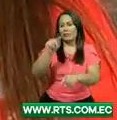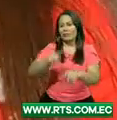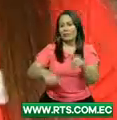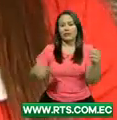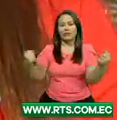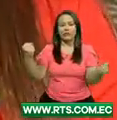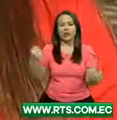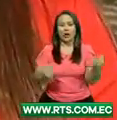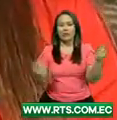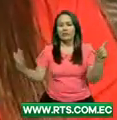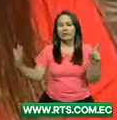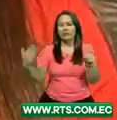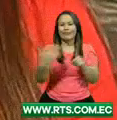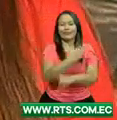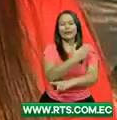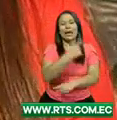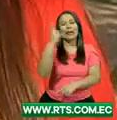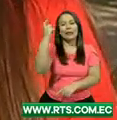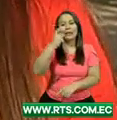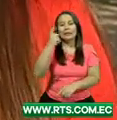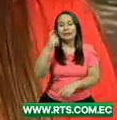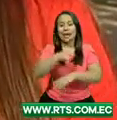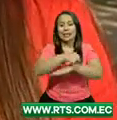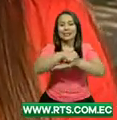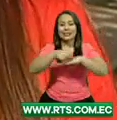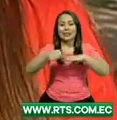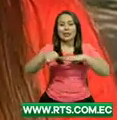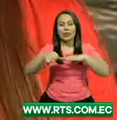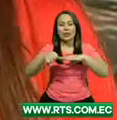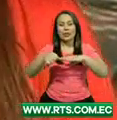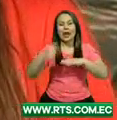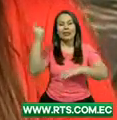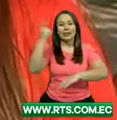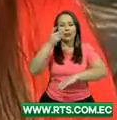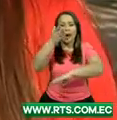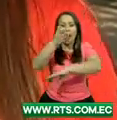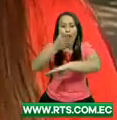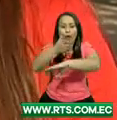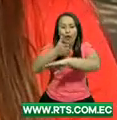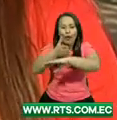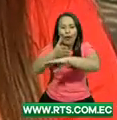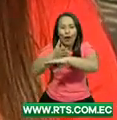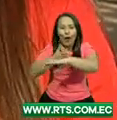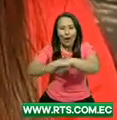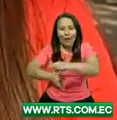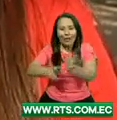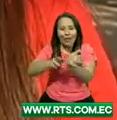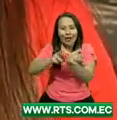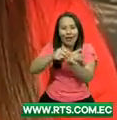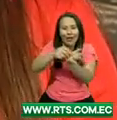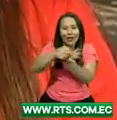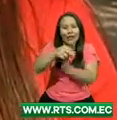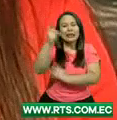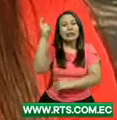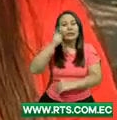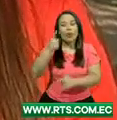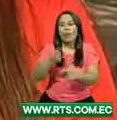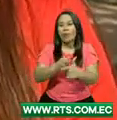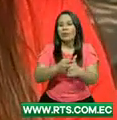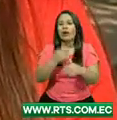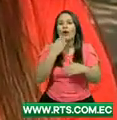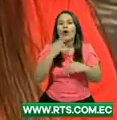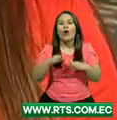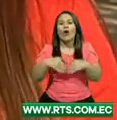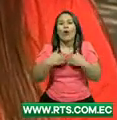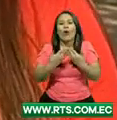impacto porque el paciente necesita realizarse una amputación de pierna entonces obviamente como